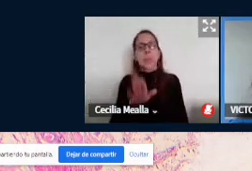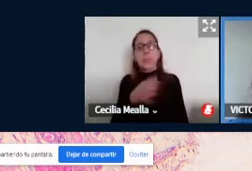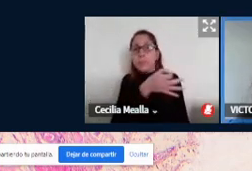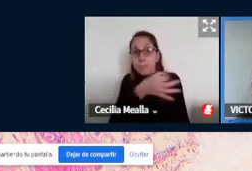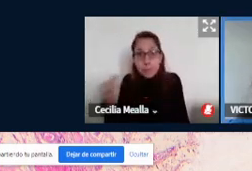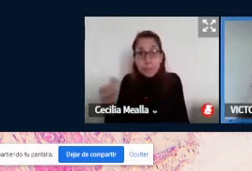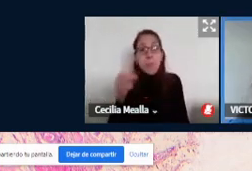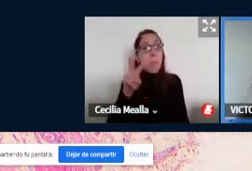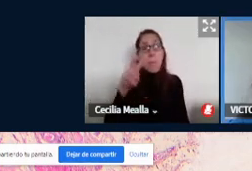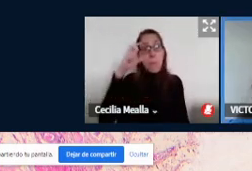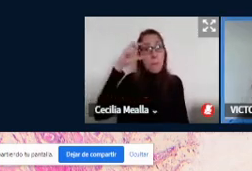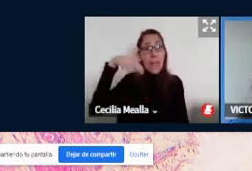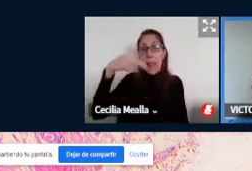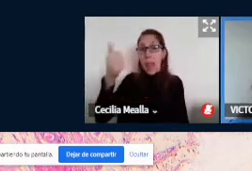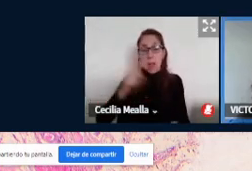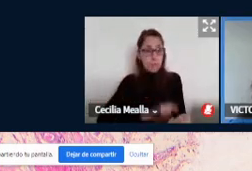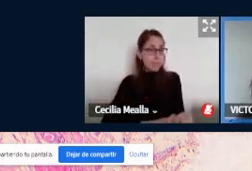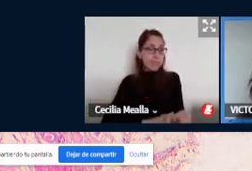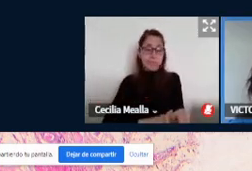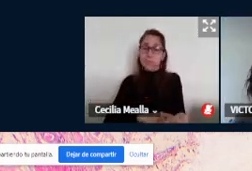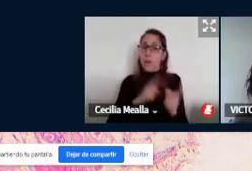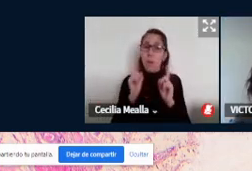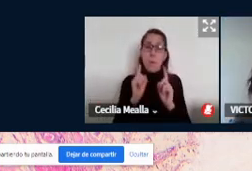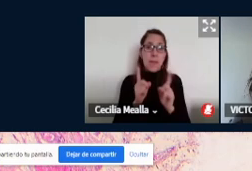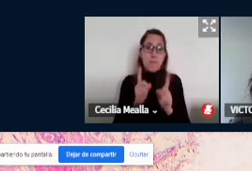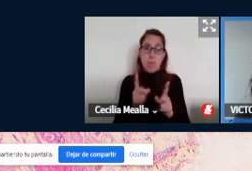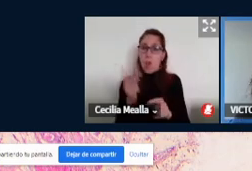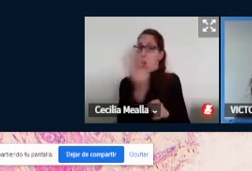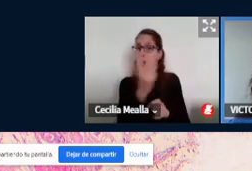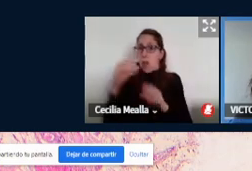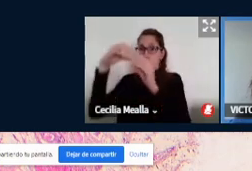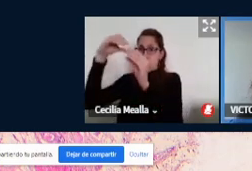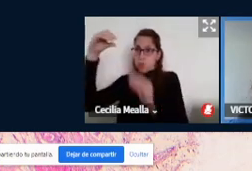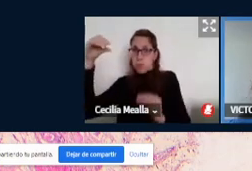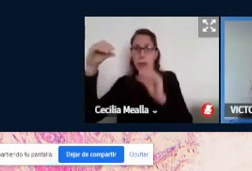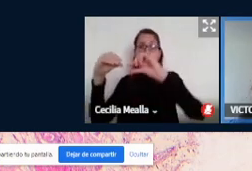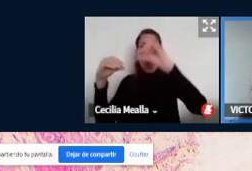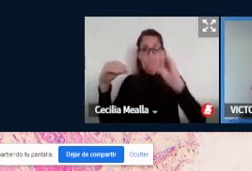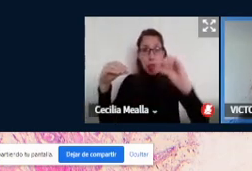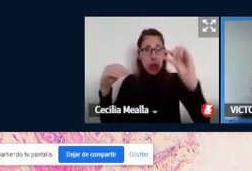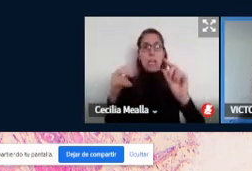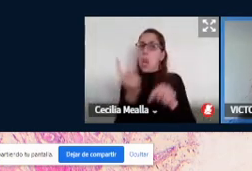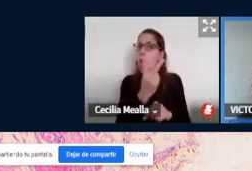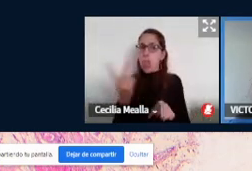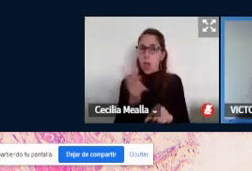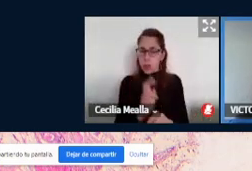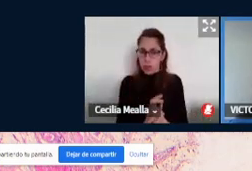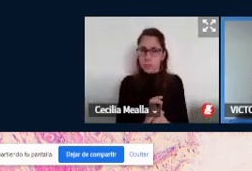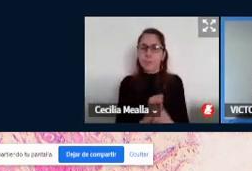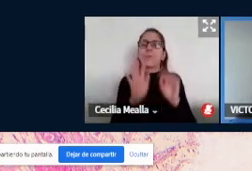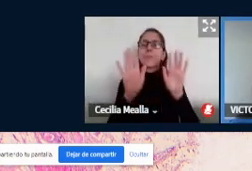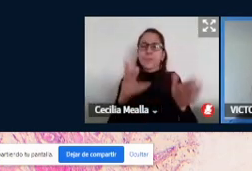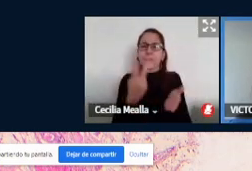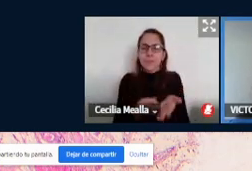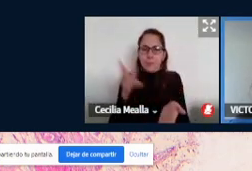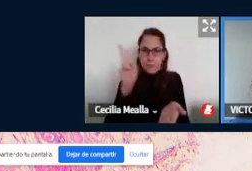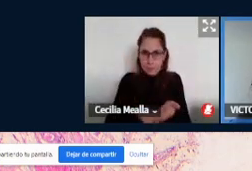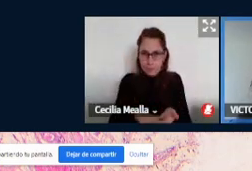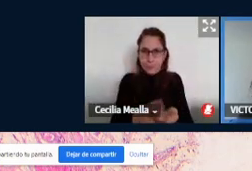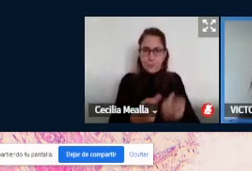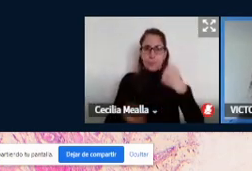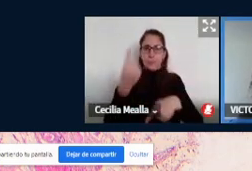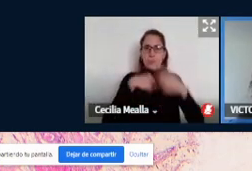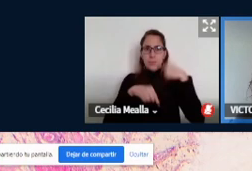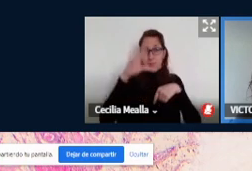Venas. Seguimos con venas, ¿sí? A ver, recuerden una cosa. Primero, vuelvo al vaso